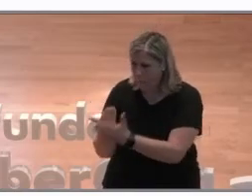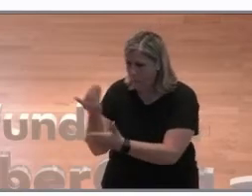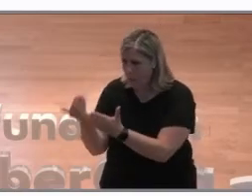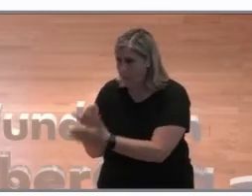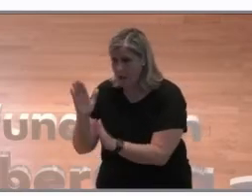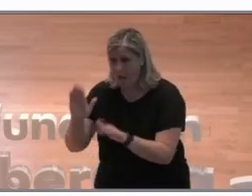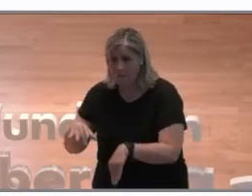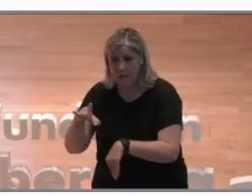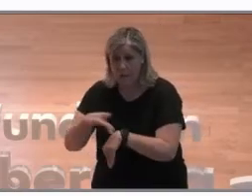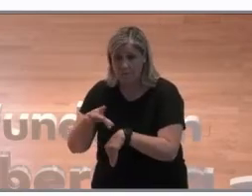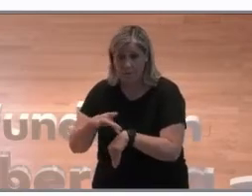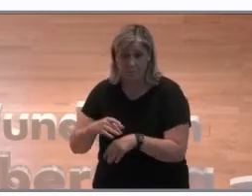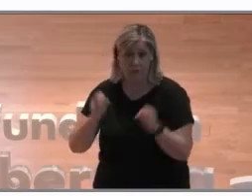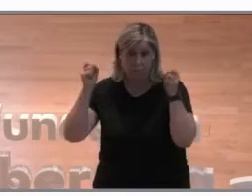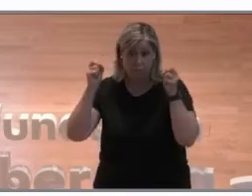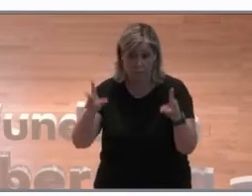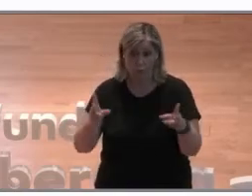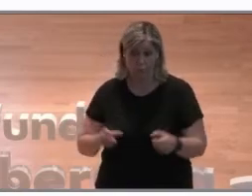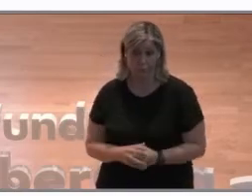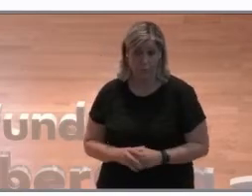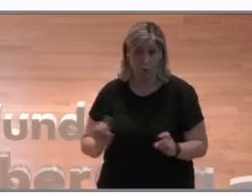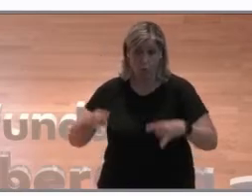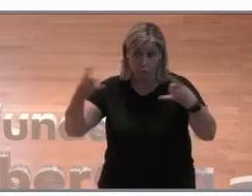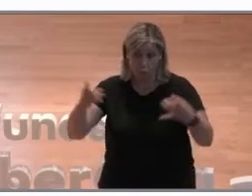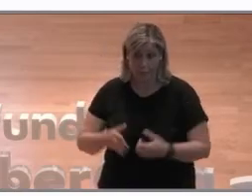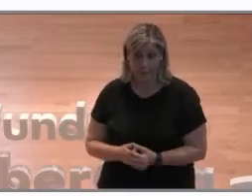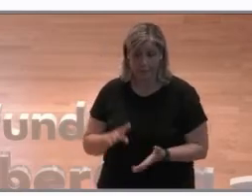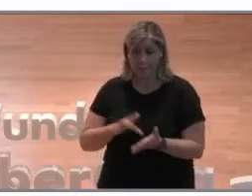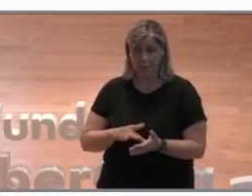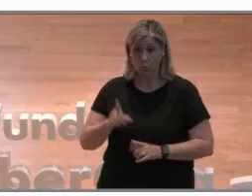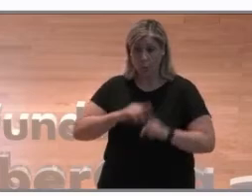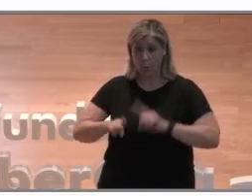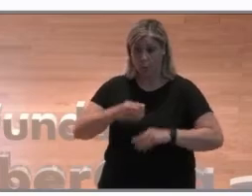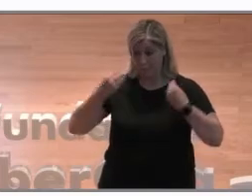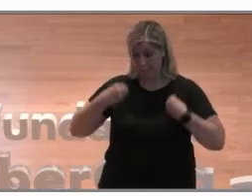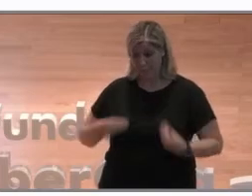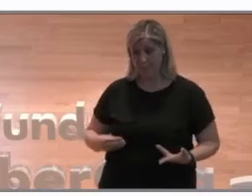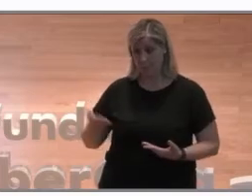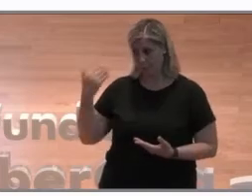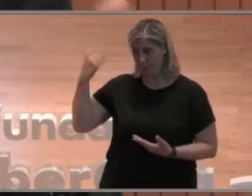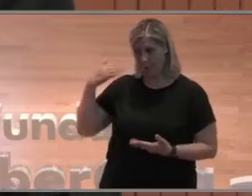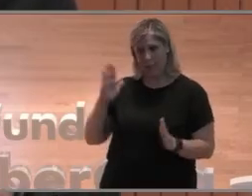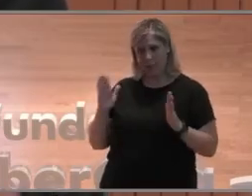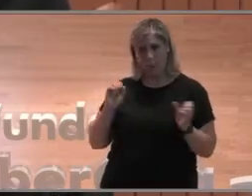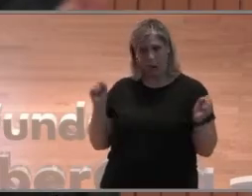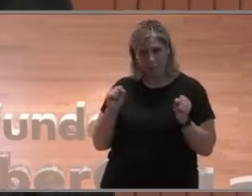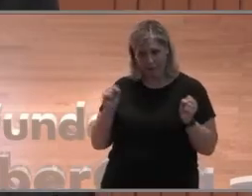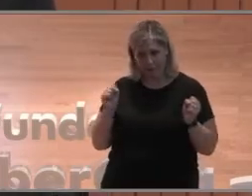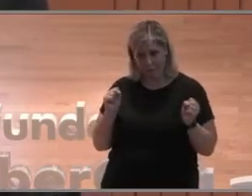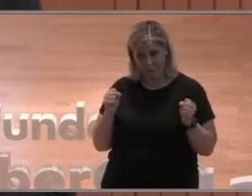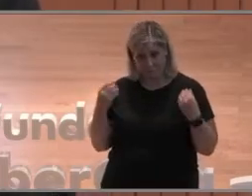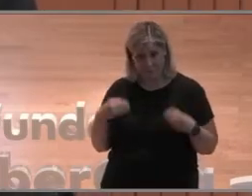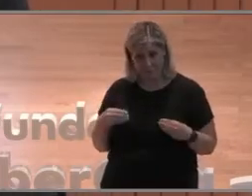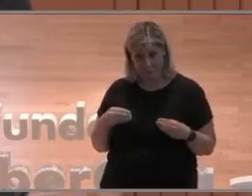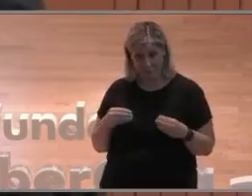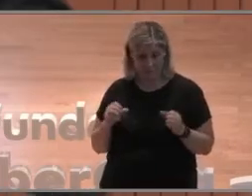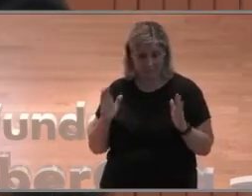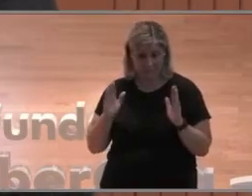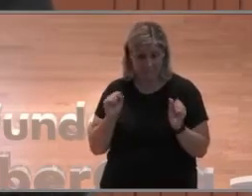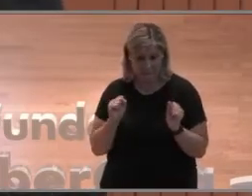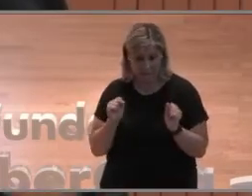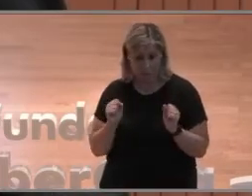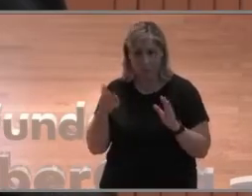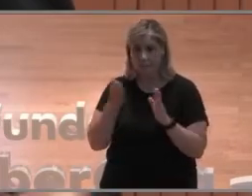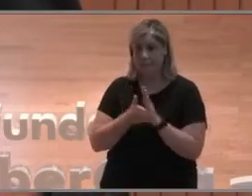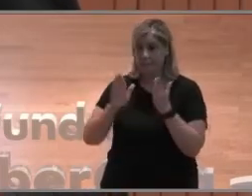acabar agravándose y teniendo los mismos problemas que teníamos, curiosamente, con el frío en invierno. Es decir, que esa ola de salud